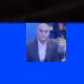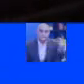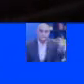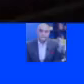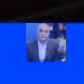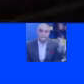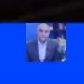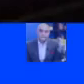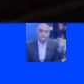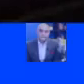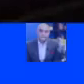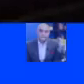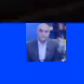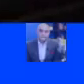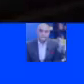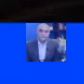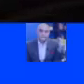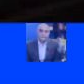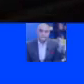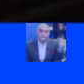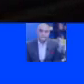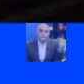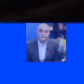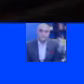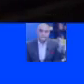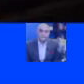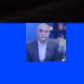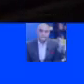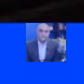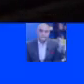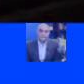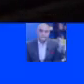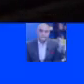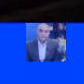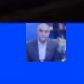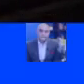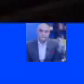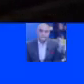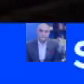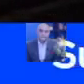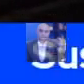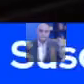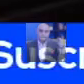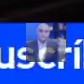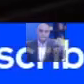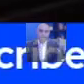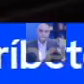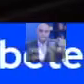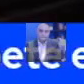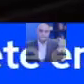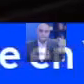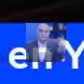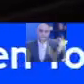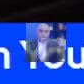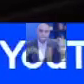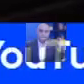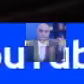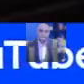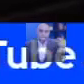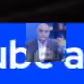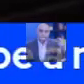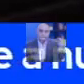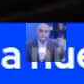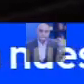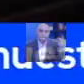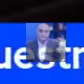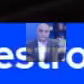Ferriz y Jar, en el que ambos reconocieron que es necesario volver a comulgar con esta cultura